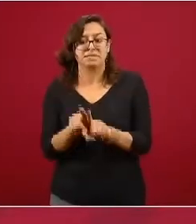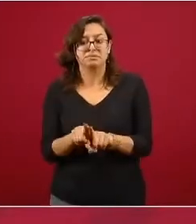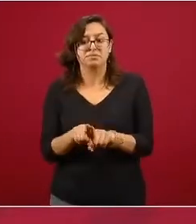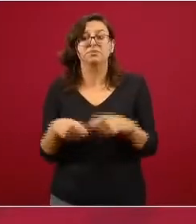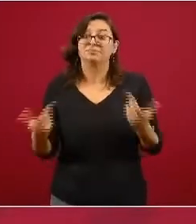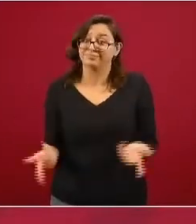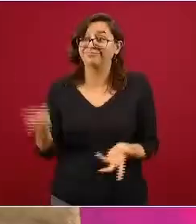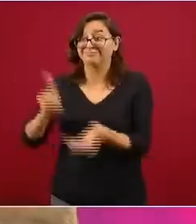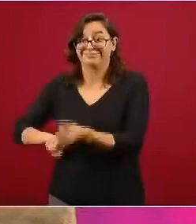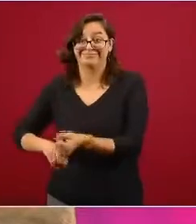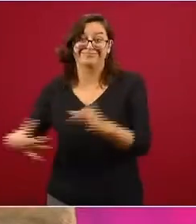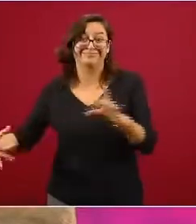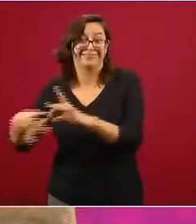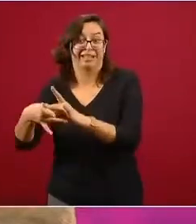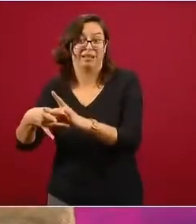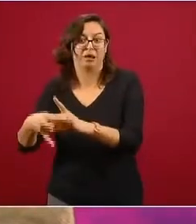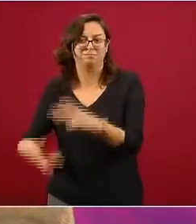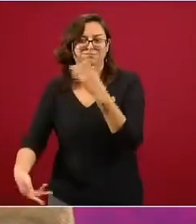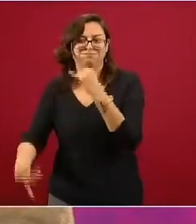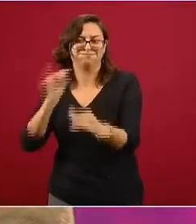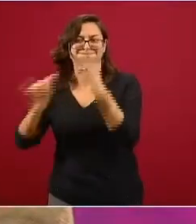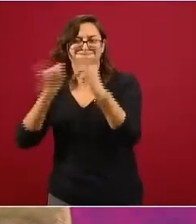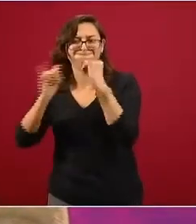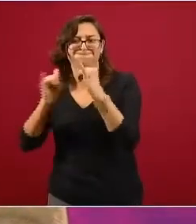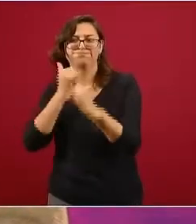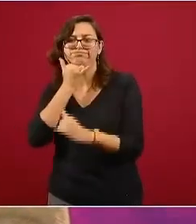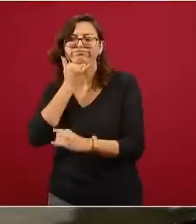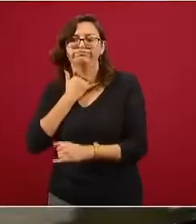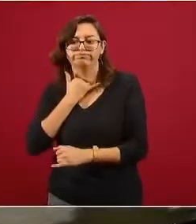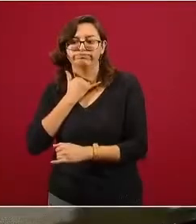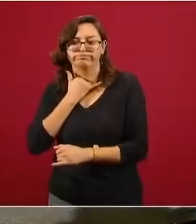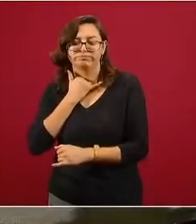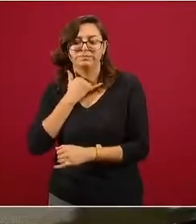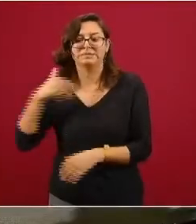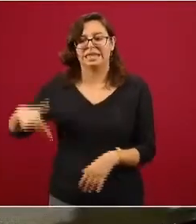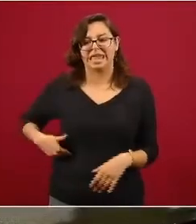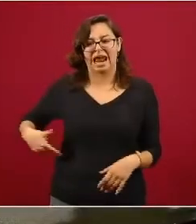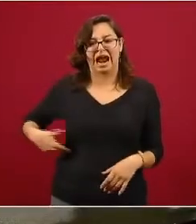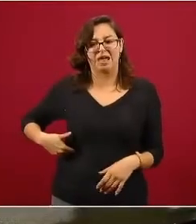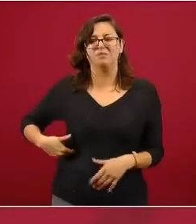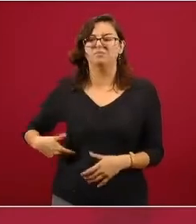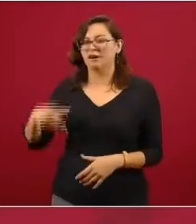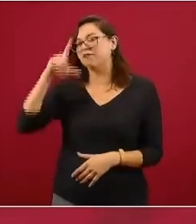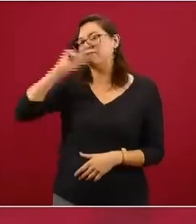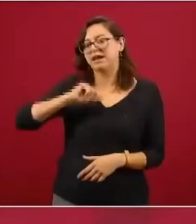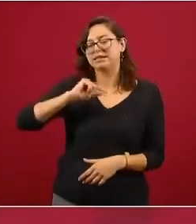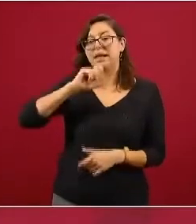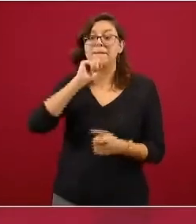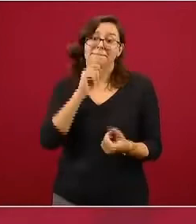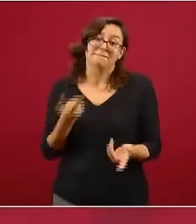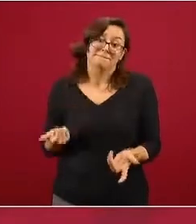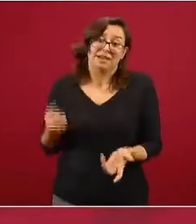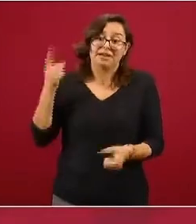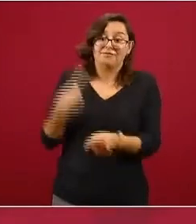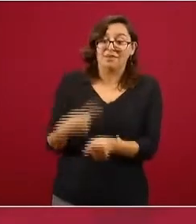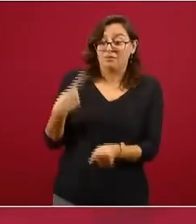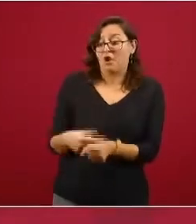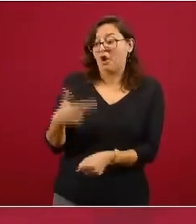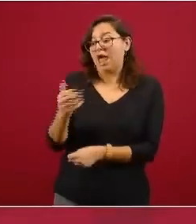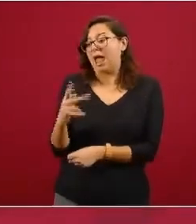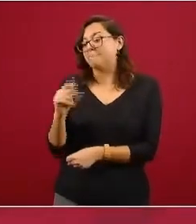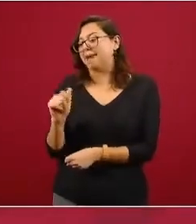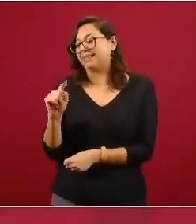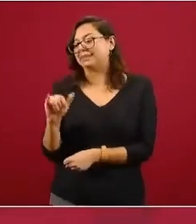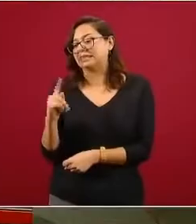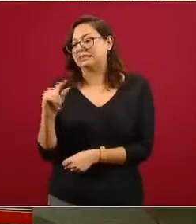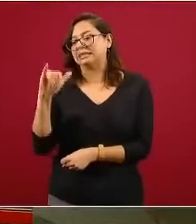consumo de alcohol, que mencionó el doctor Savicki, la esteatohepatitis o esteatosis hepática, el